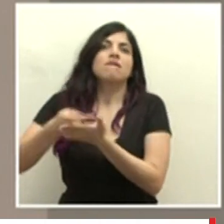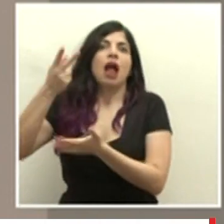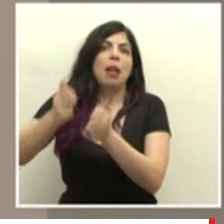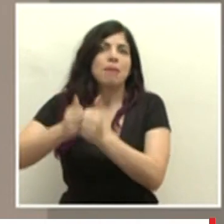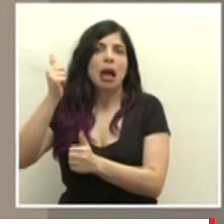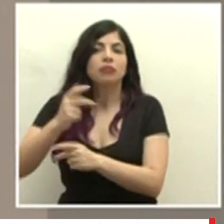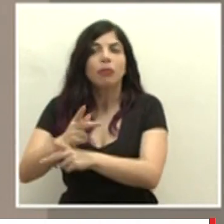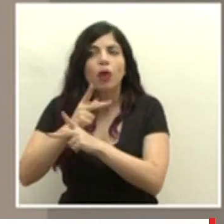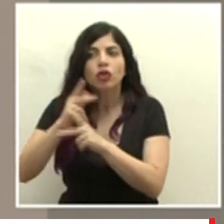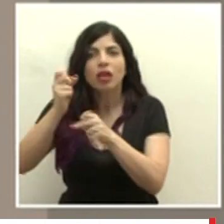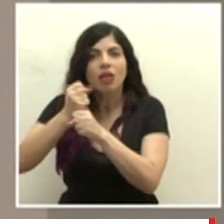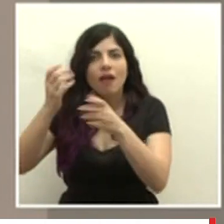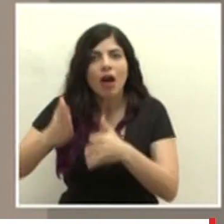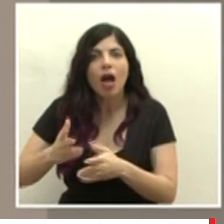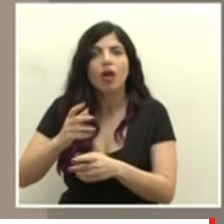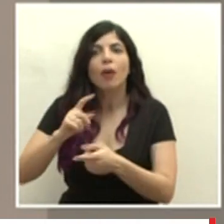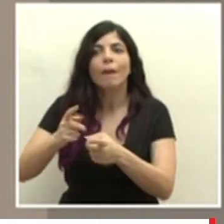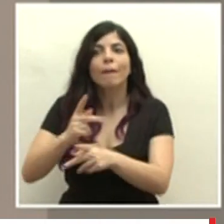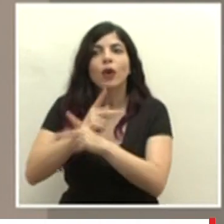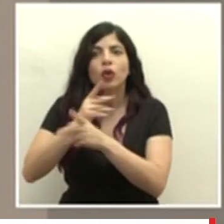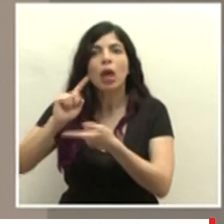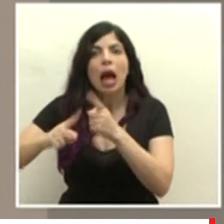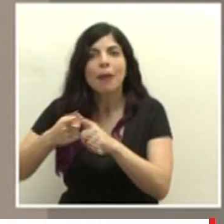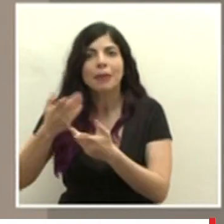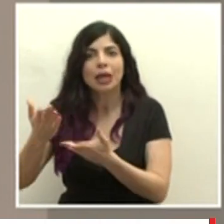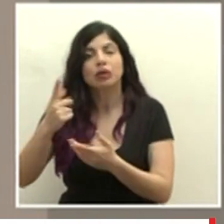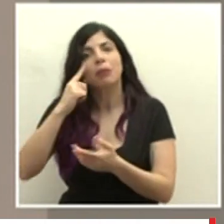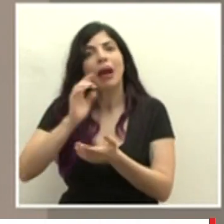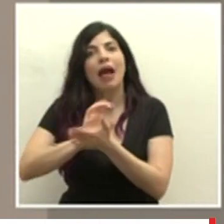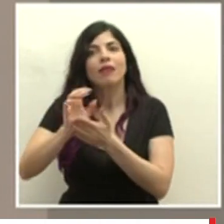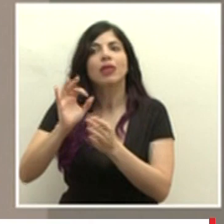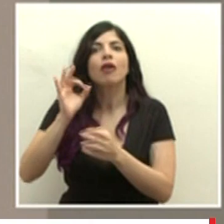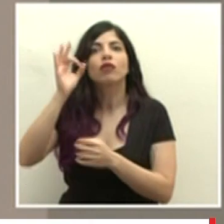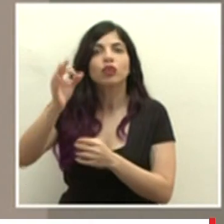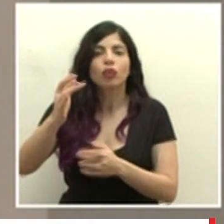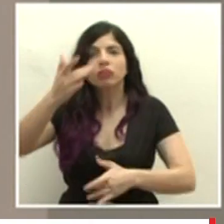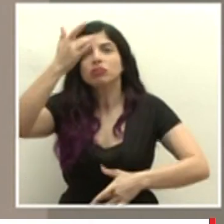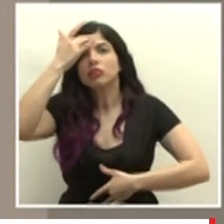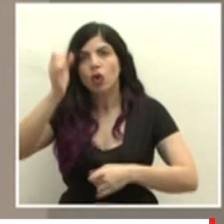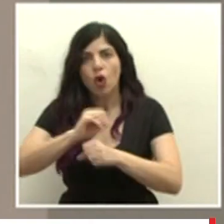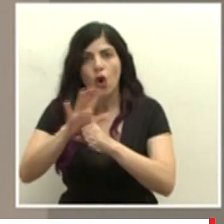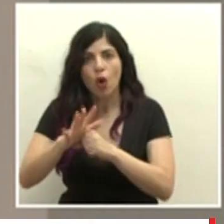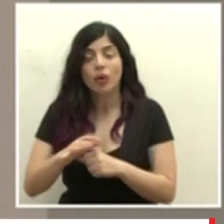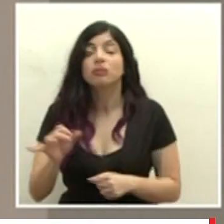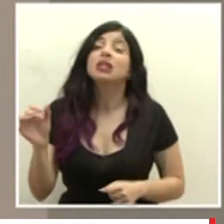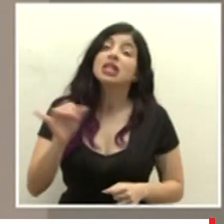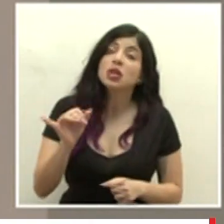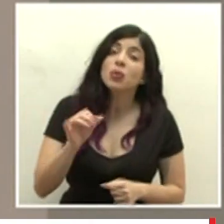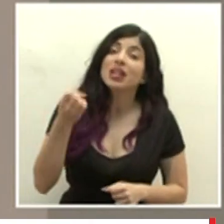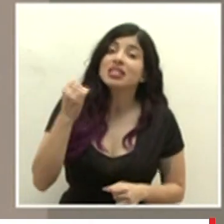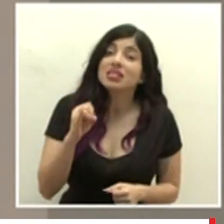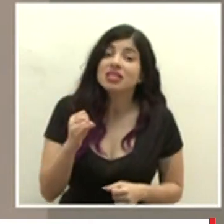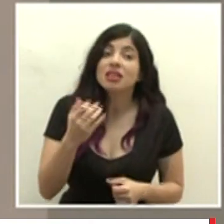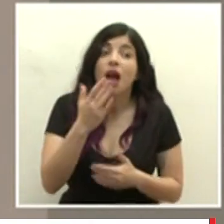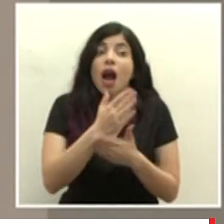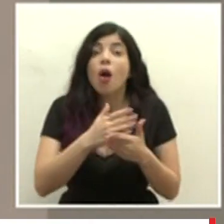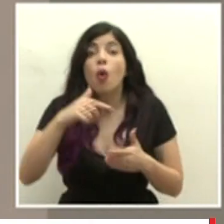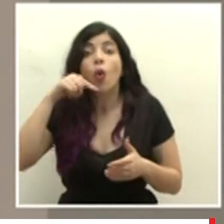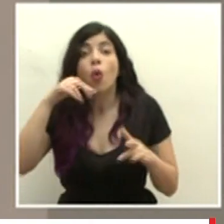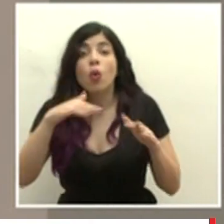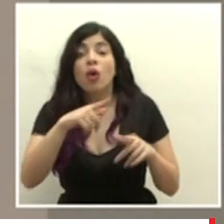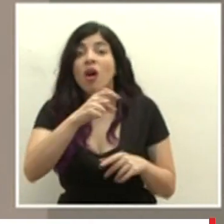sus amigos de un eventual caso grave por COVID-19. Igual, si existe eventualmente algún call center que